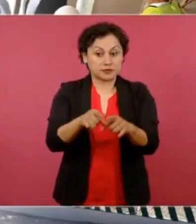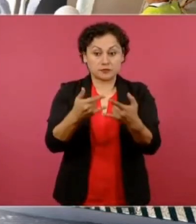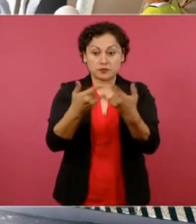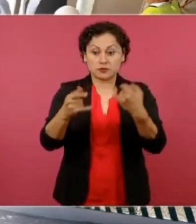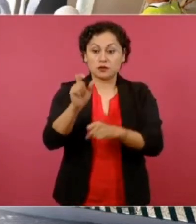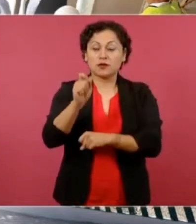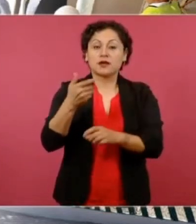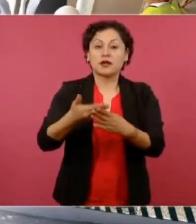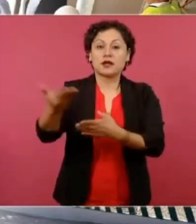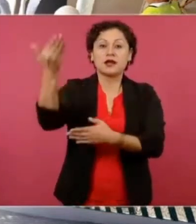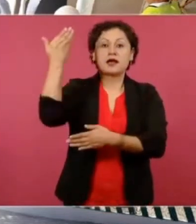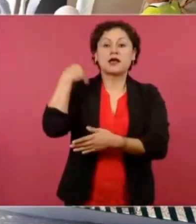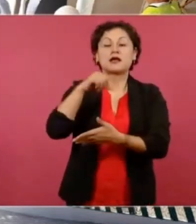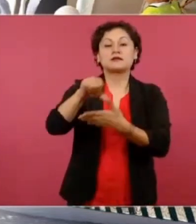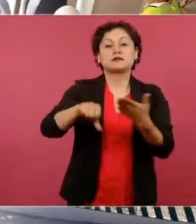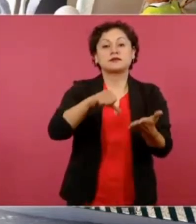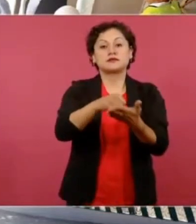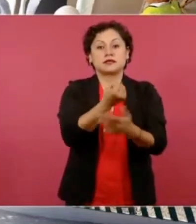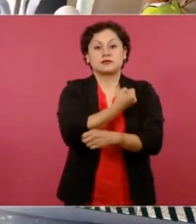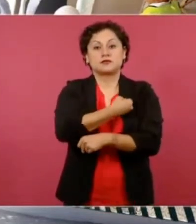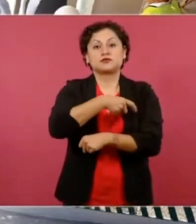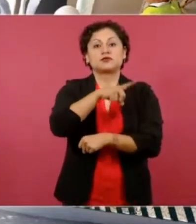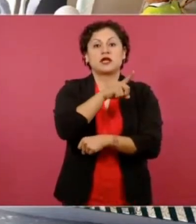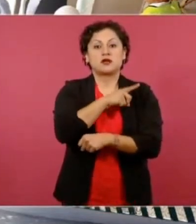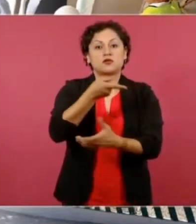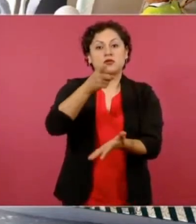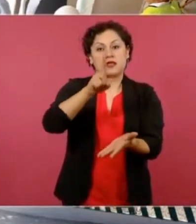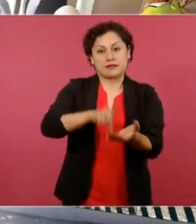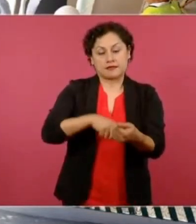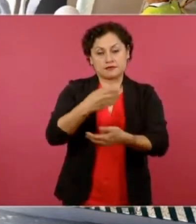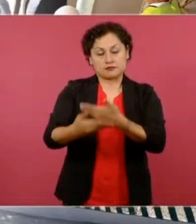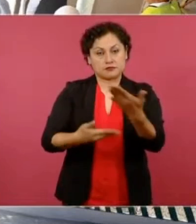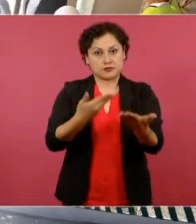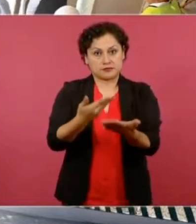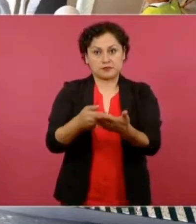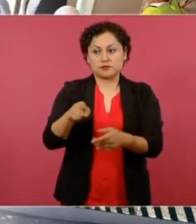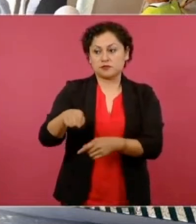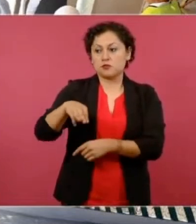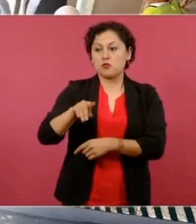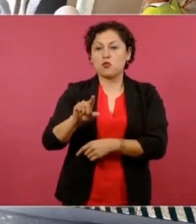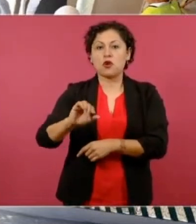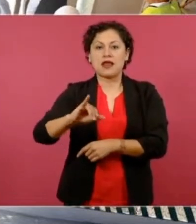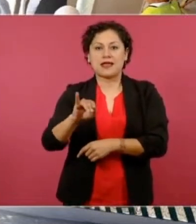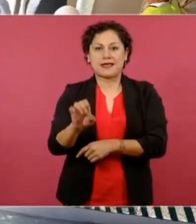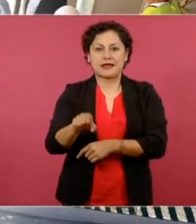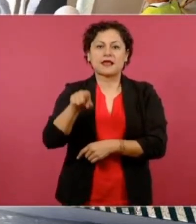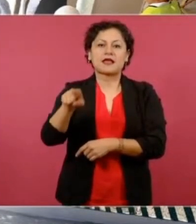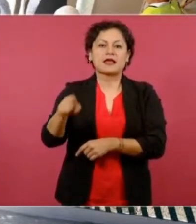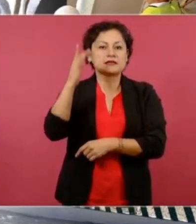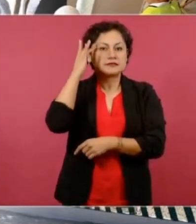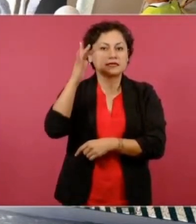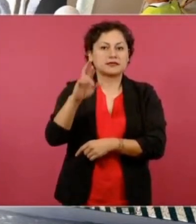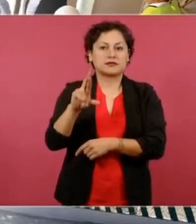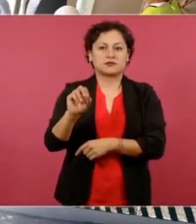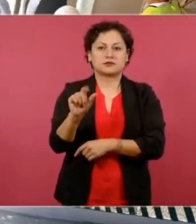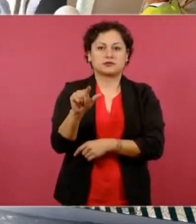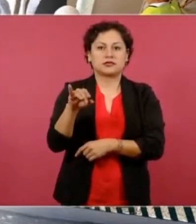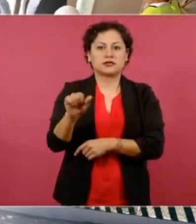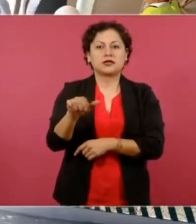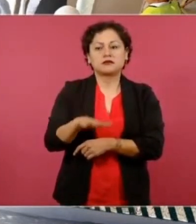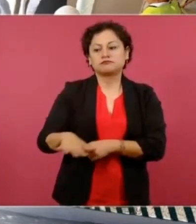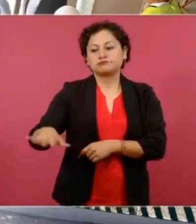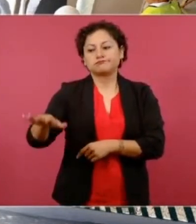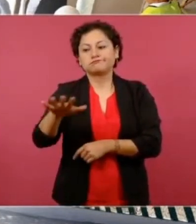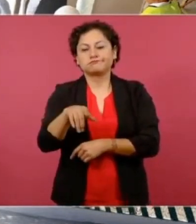centro de salud con servicios ampliados en Mulegé, en Santa Rosalía, para ser más precisos, una zona